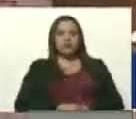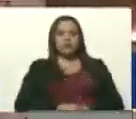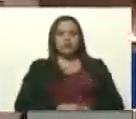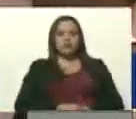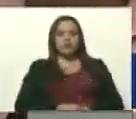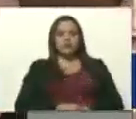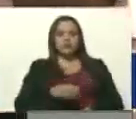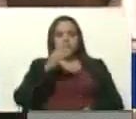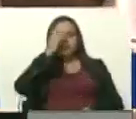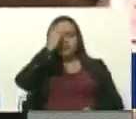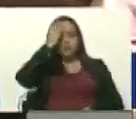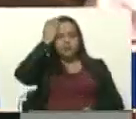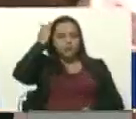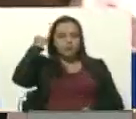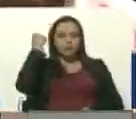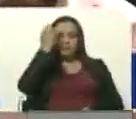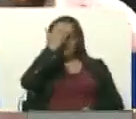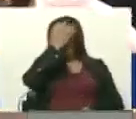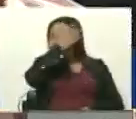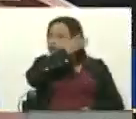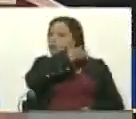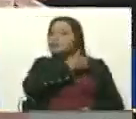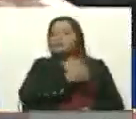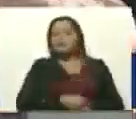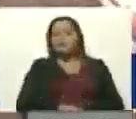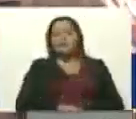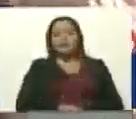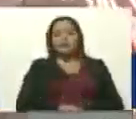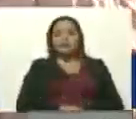Quería leerlo, Leida Marcela,